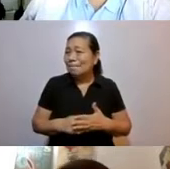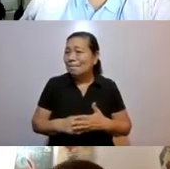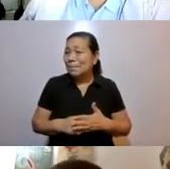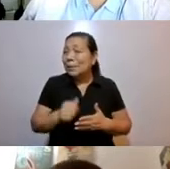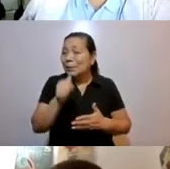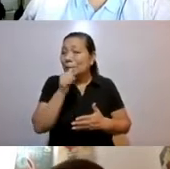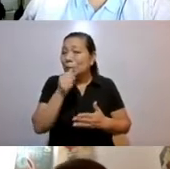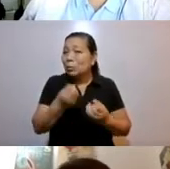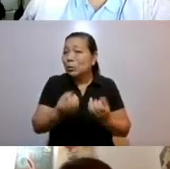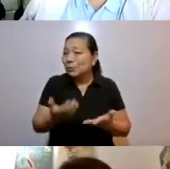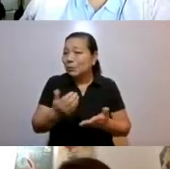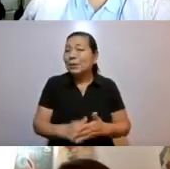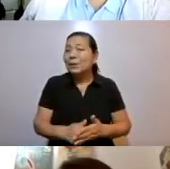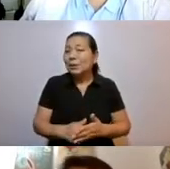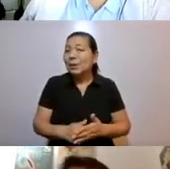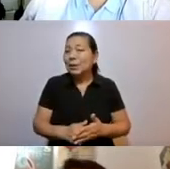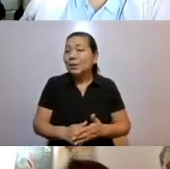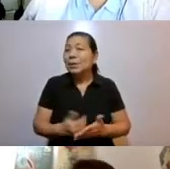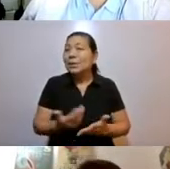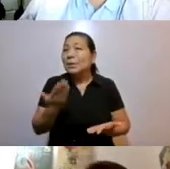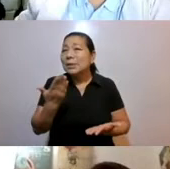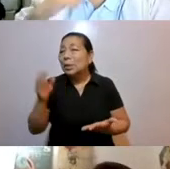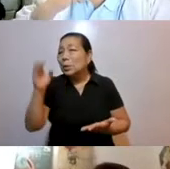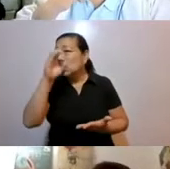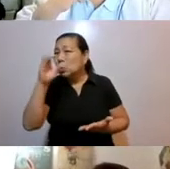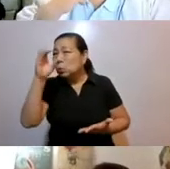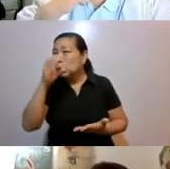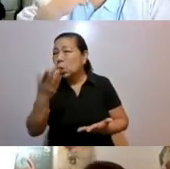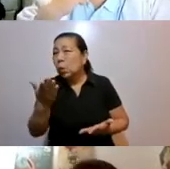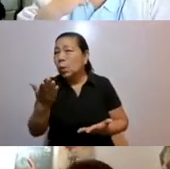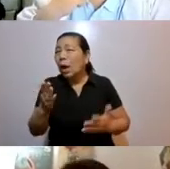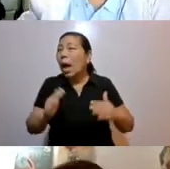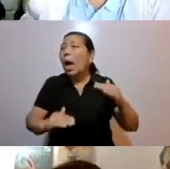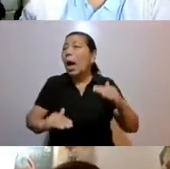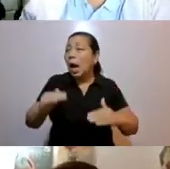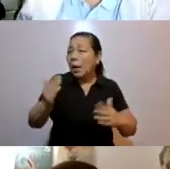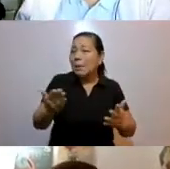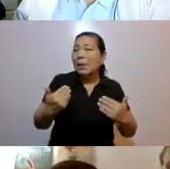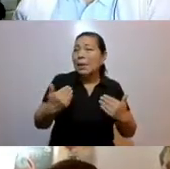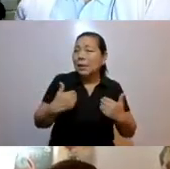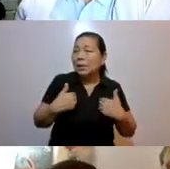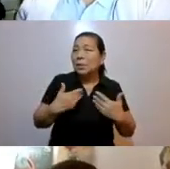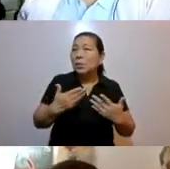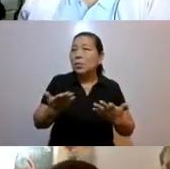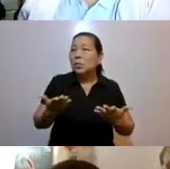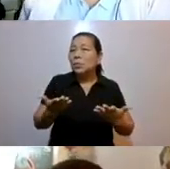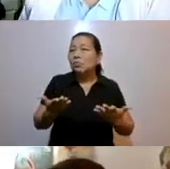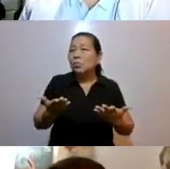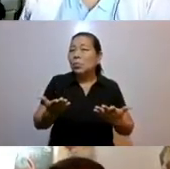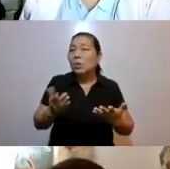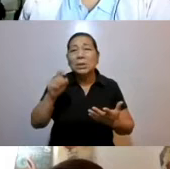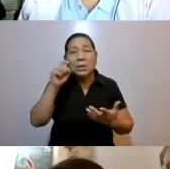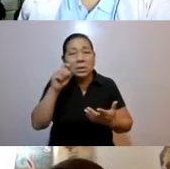privacidad muchas veces. Entonces recurren a momentos esporádicos para tener su